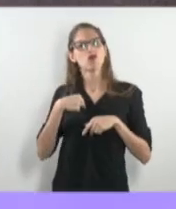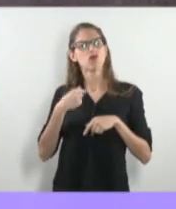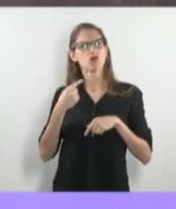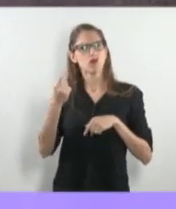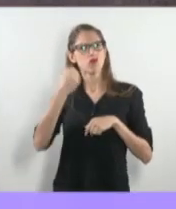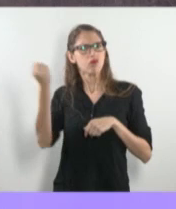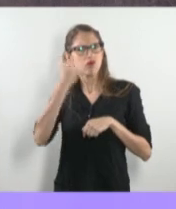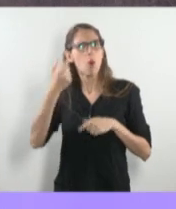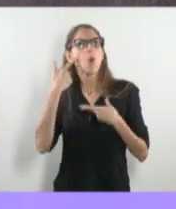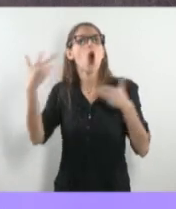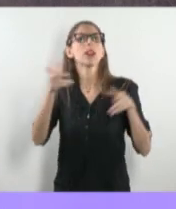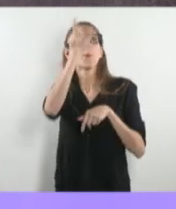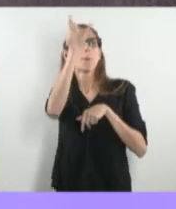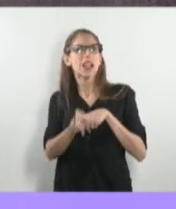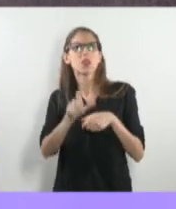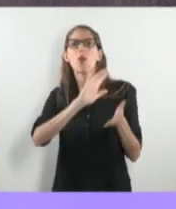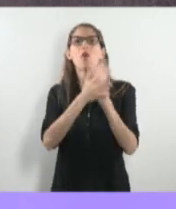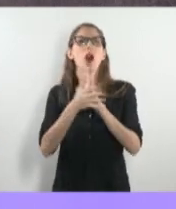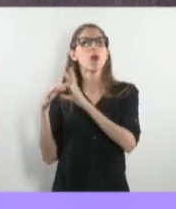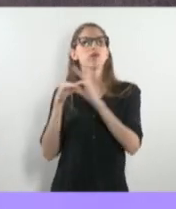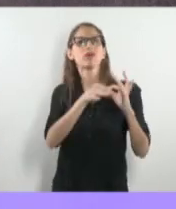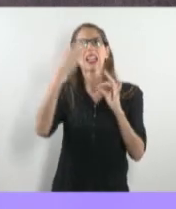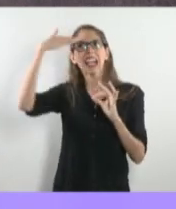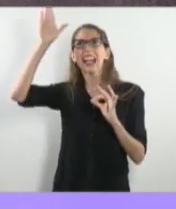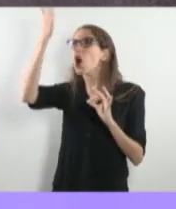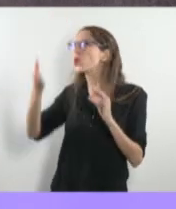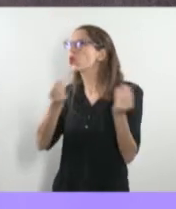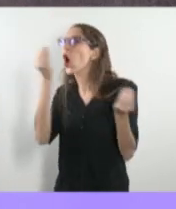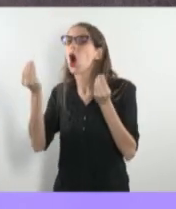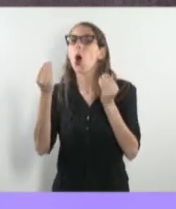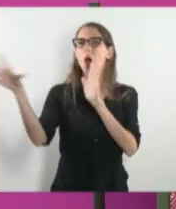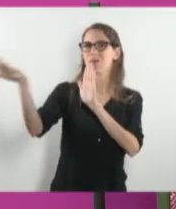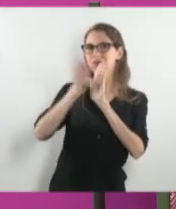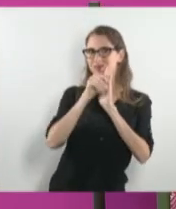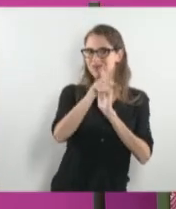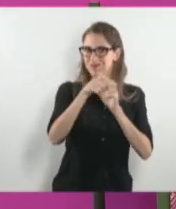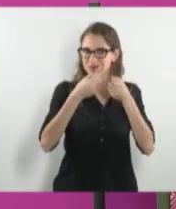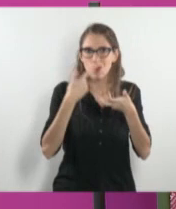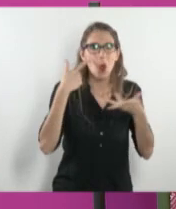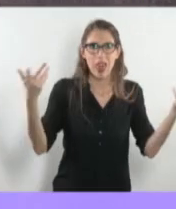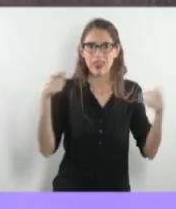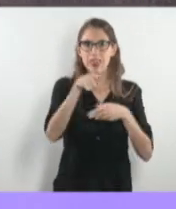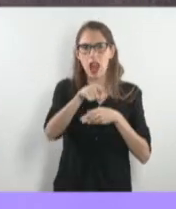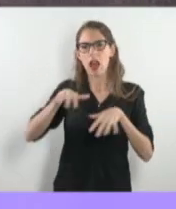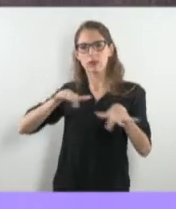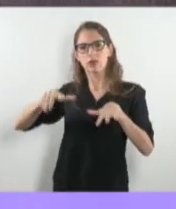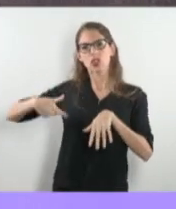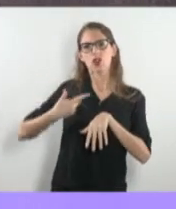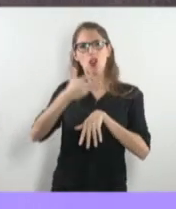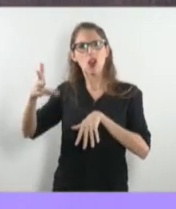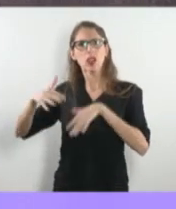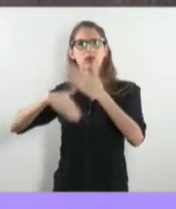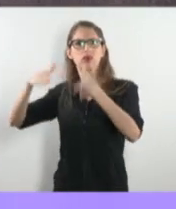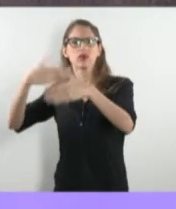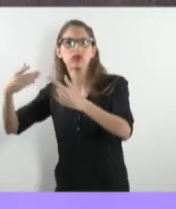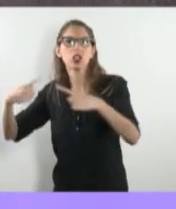que personificara el carácter de nuestros gauchos, que al paso que avanzan las conquistas de la civilización va perdiéndose casi